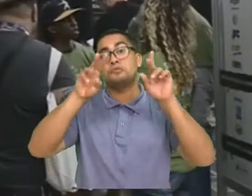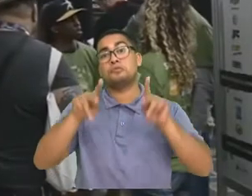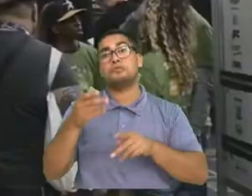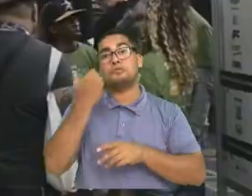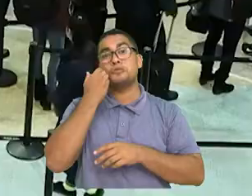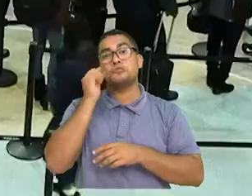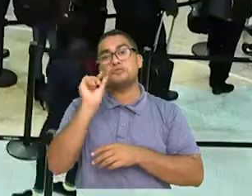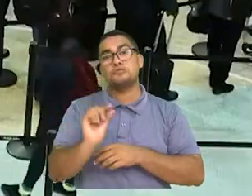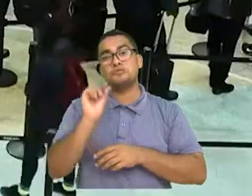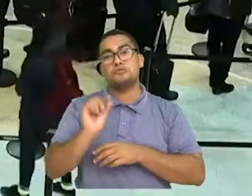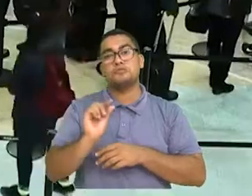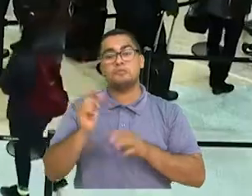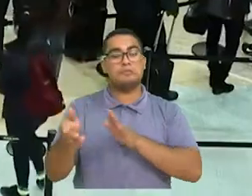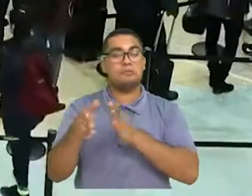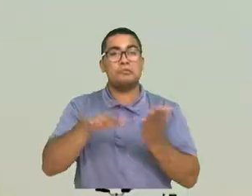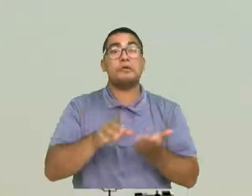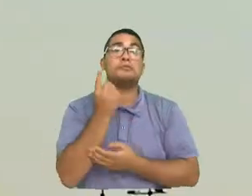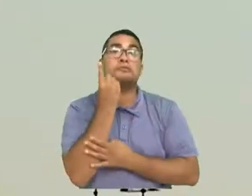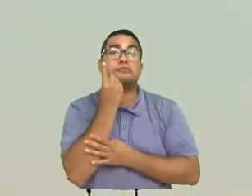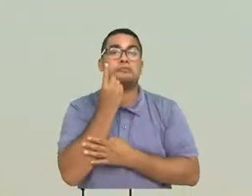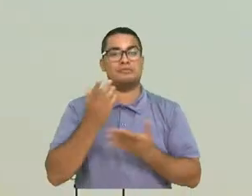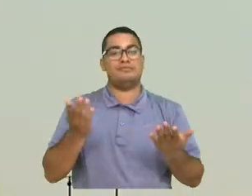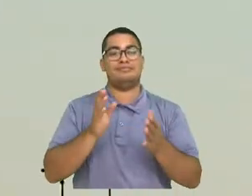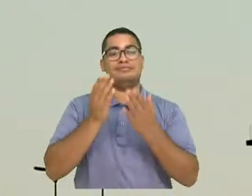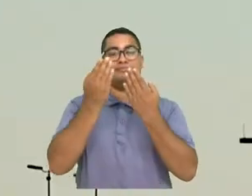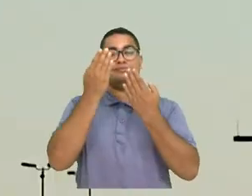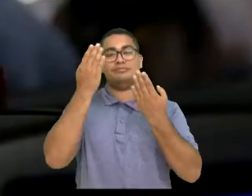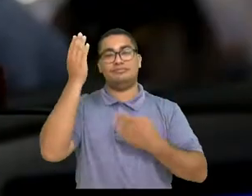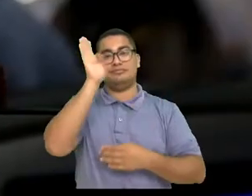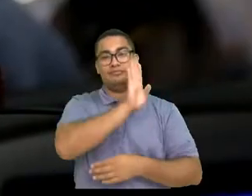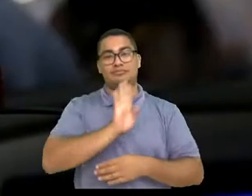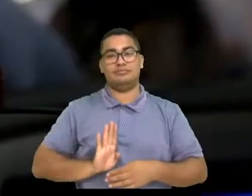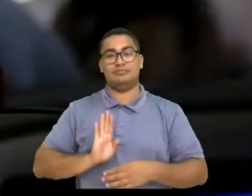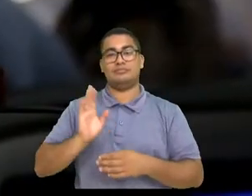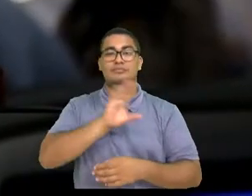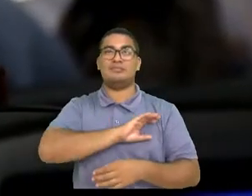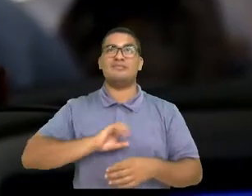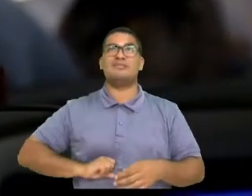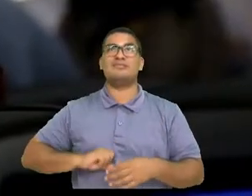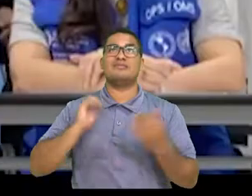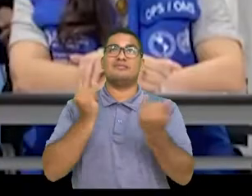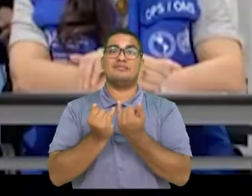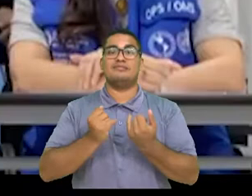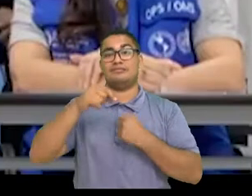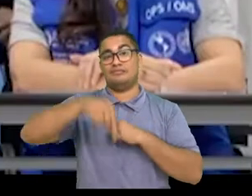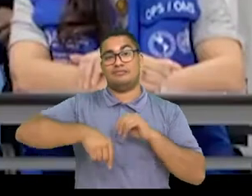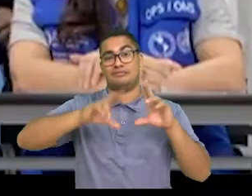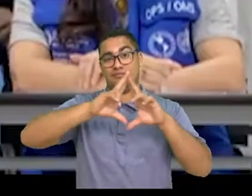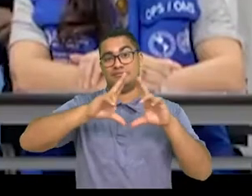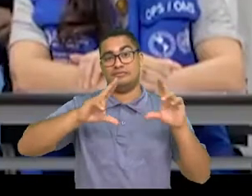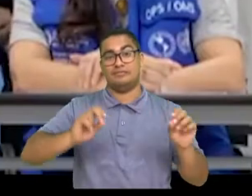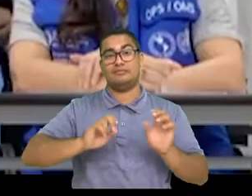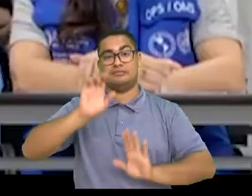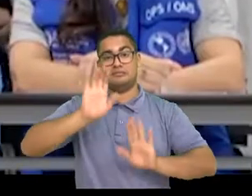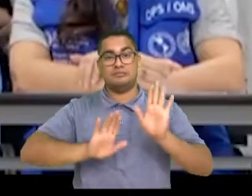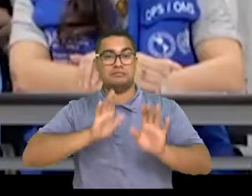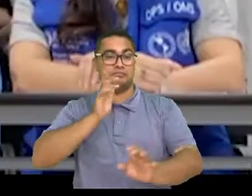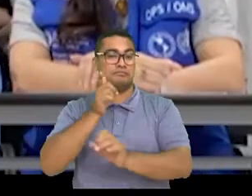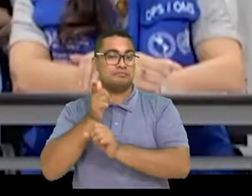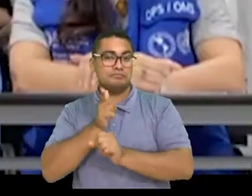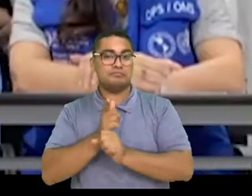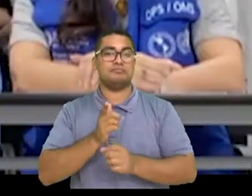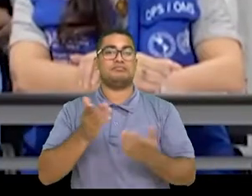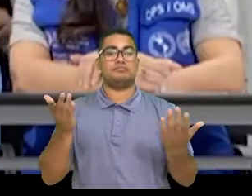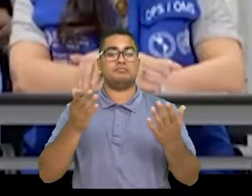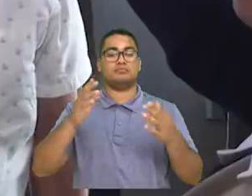coronavirus, seguido por Belice y El Salvador. En este documento, el SICA informa que Nicaragua participó de un diálogo virtual de las Américas y